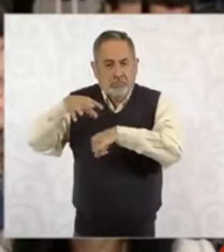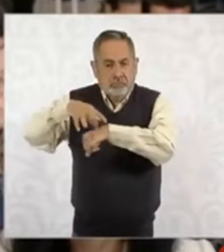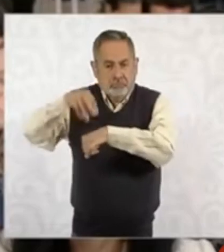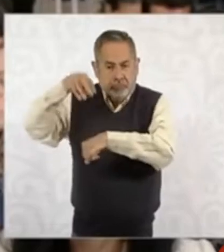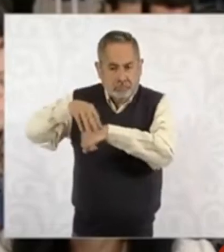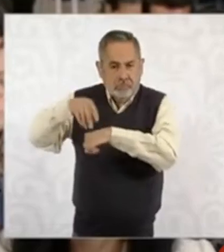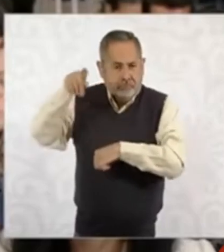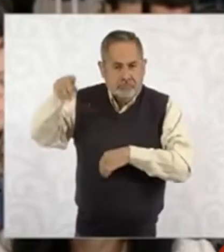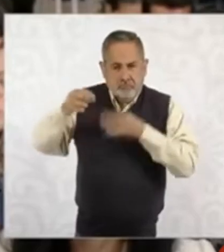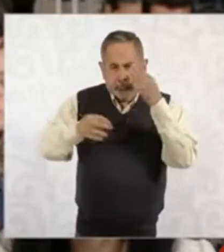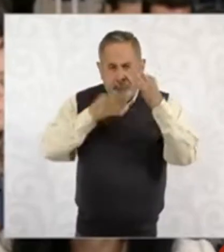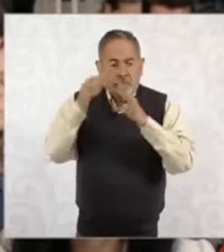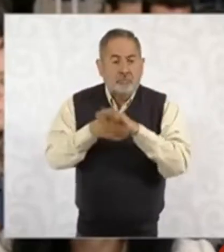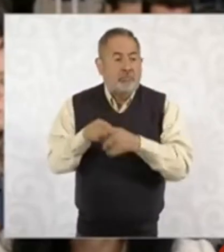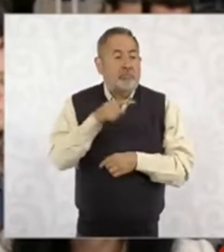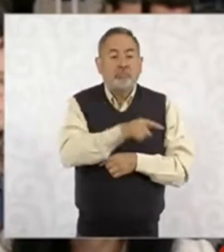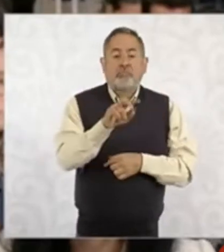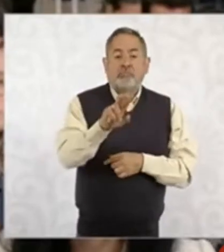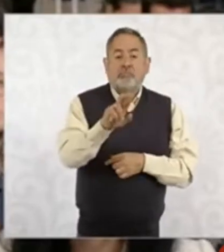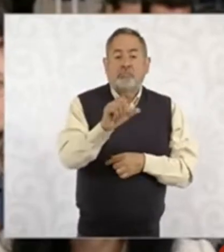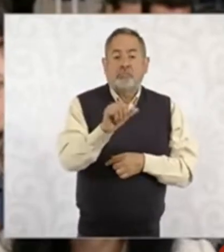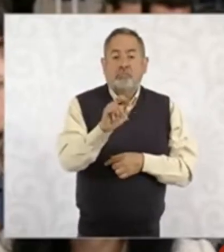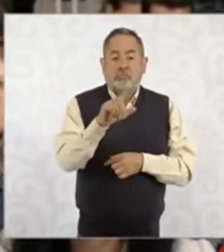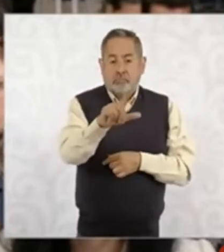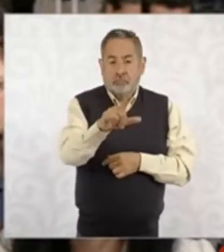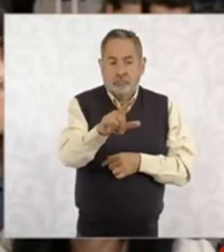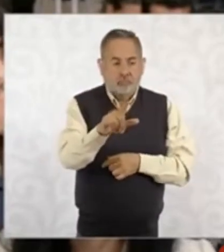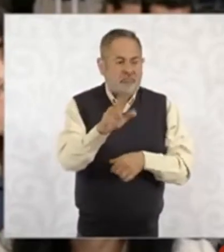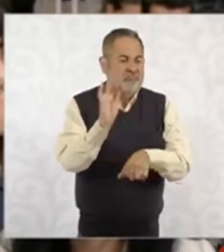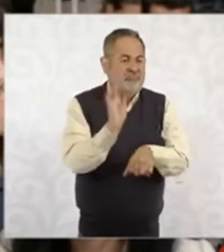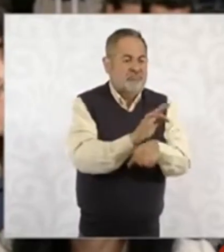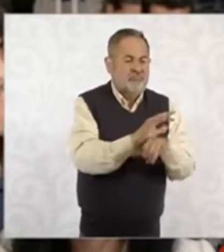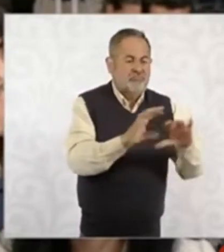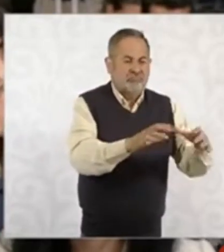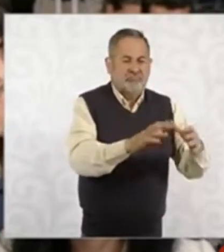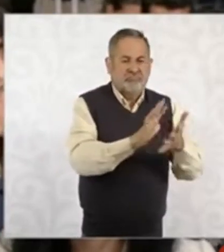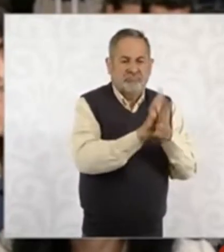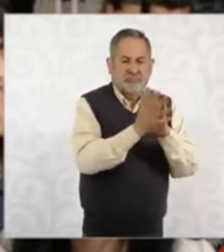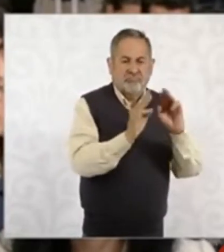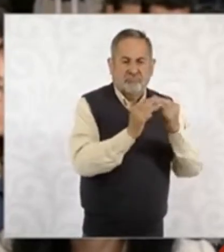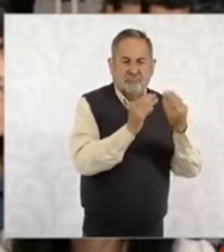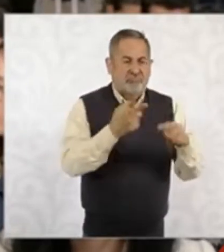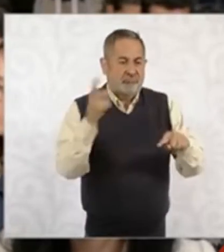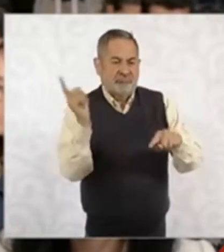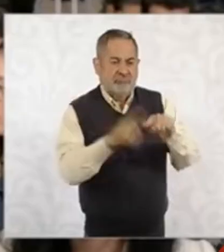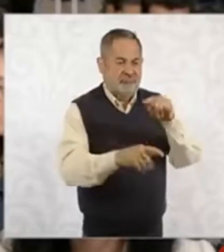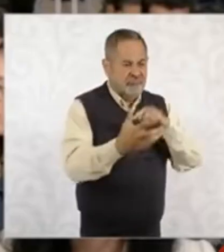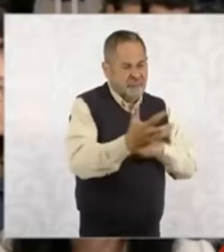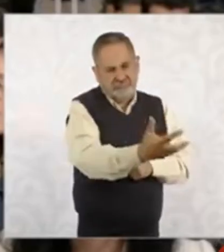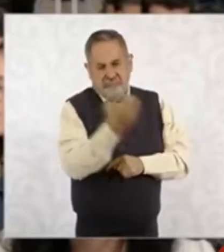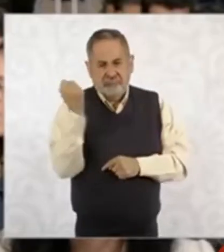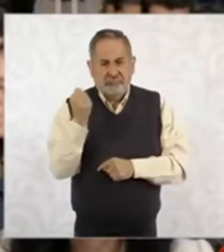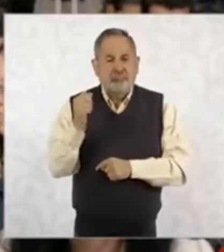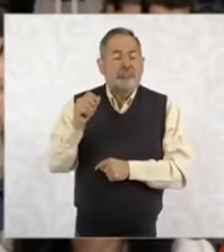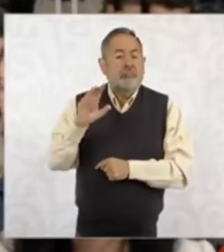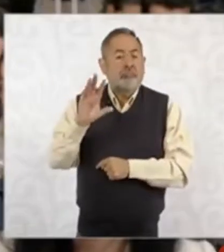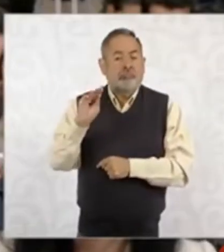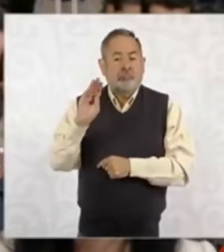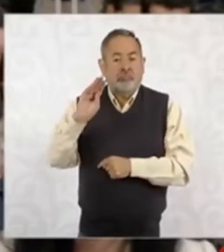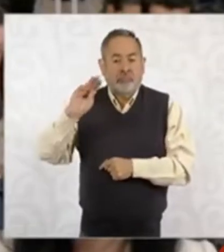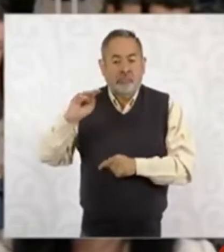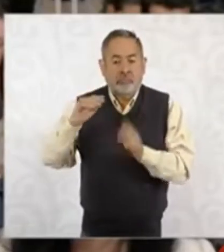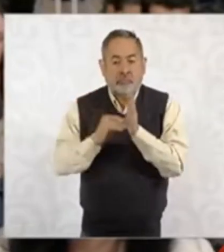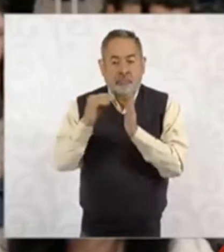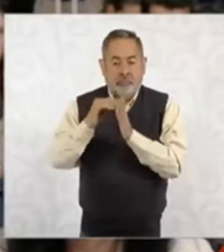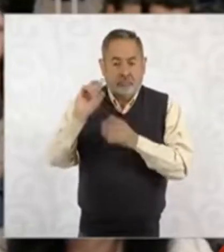dictamen suizo. Raúl Salinas de Gortari, protector de capos, y le confiscaban 90 millones de dólares. Y